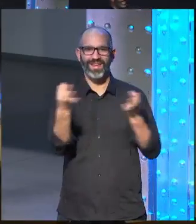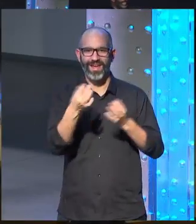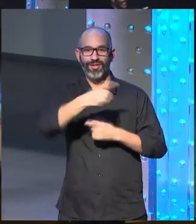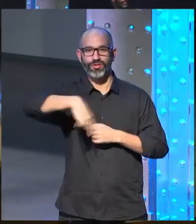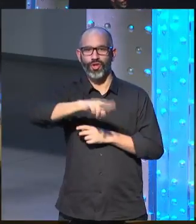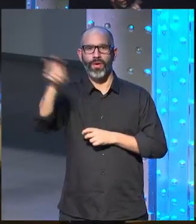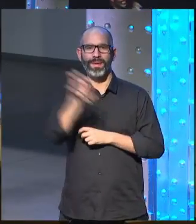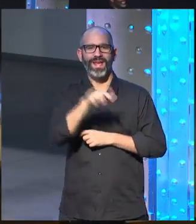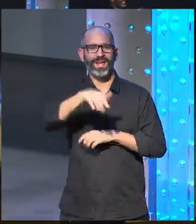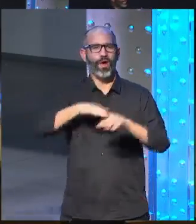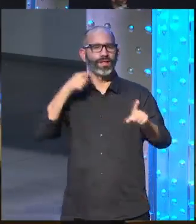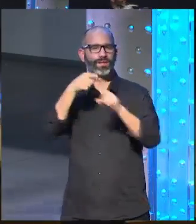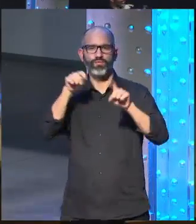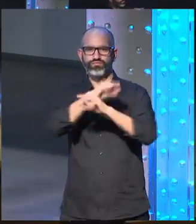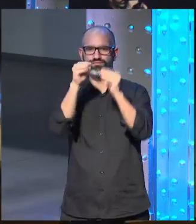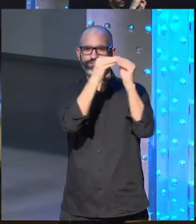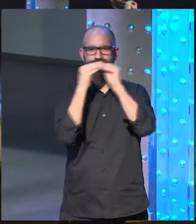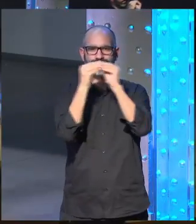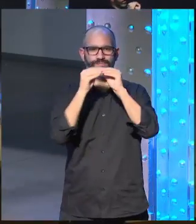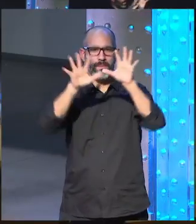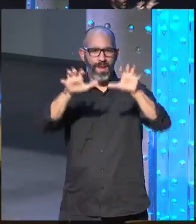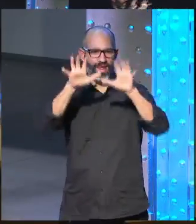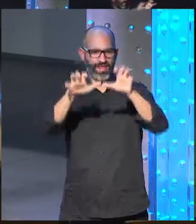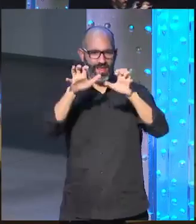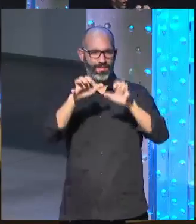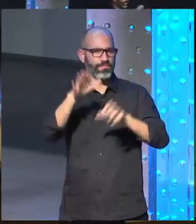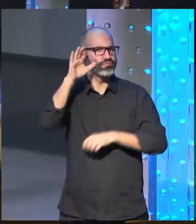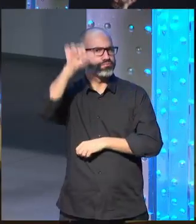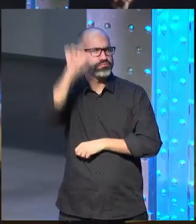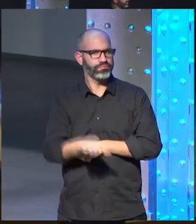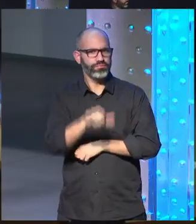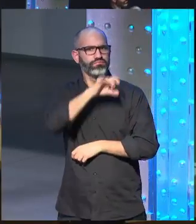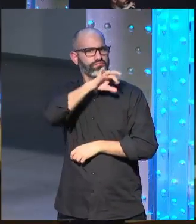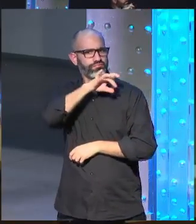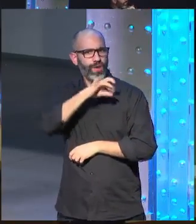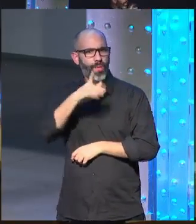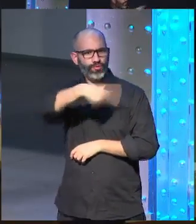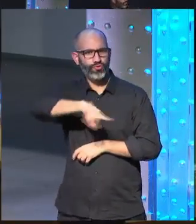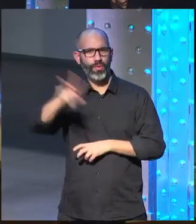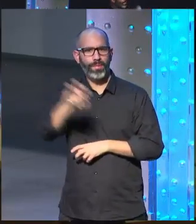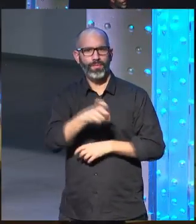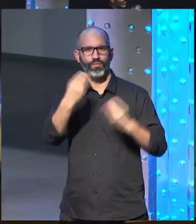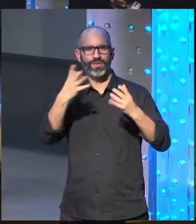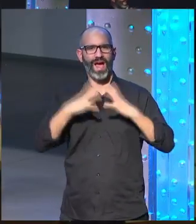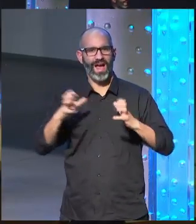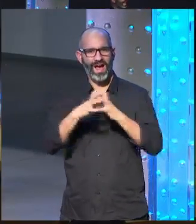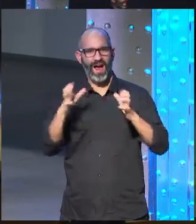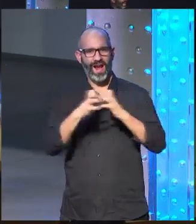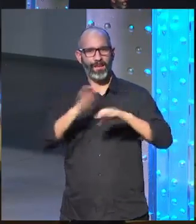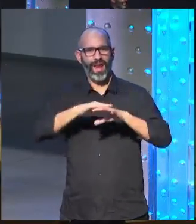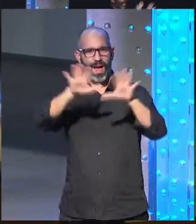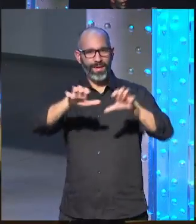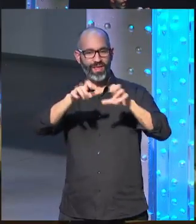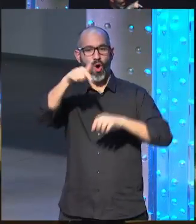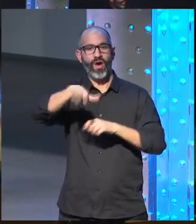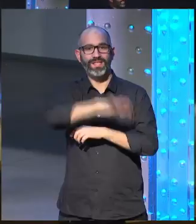todos vienen aquí a aprender. Y me ha encantado, la verdad, escucharos decir eso, porque es verdad que todos venimos aquí con muchas ganas de aprender. Bueno, hoy